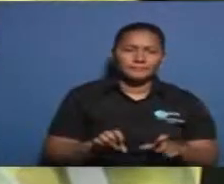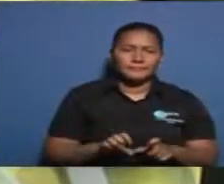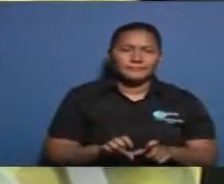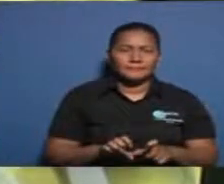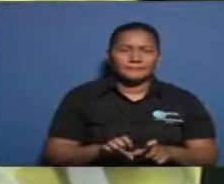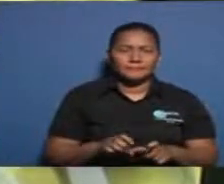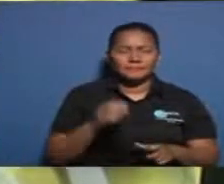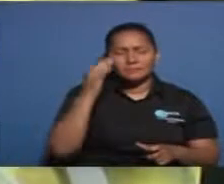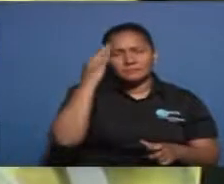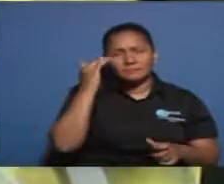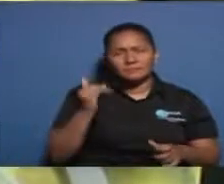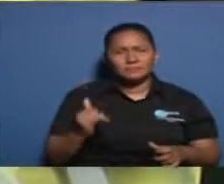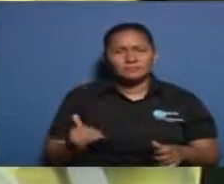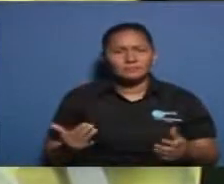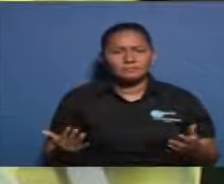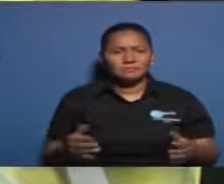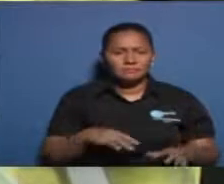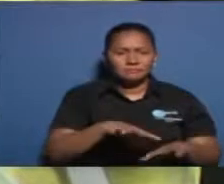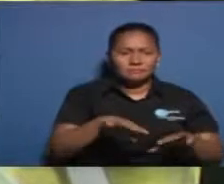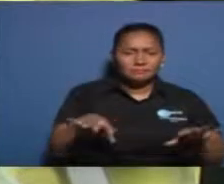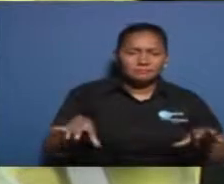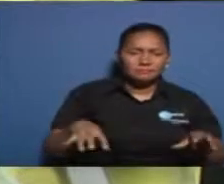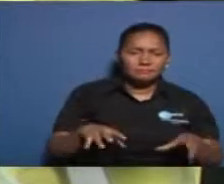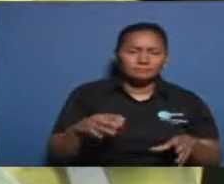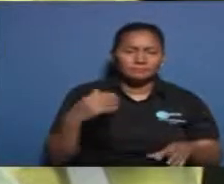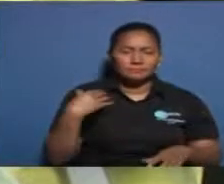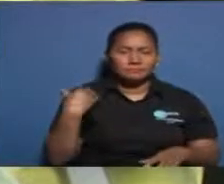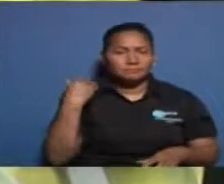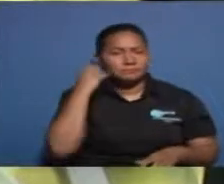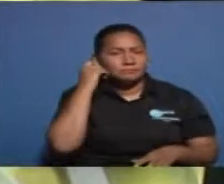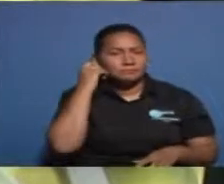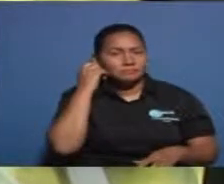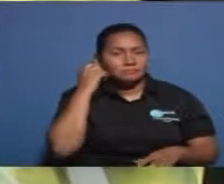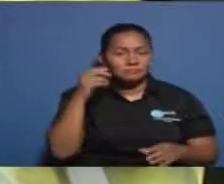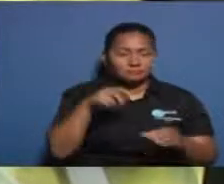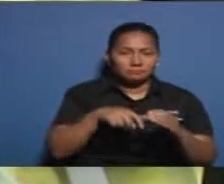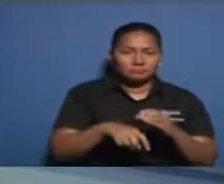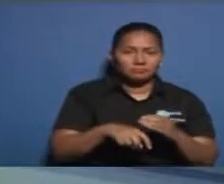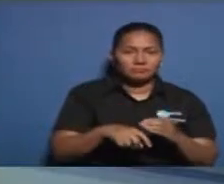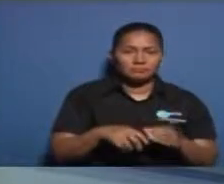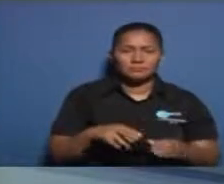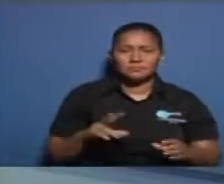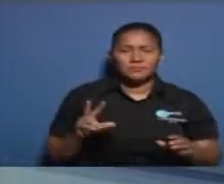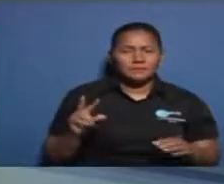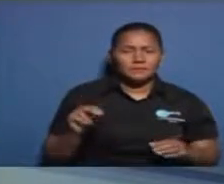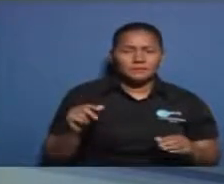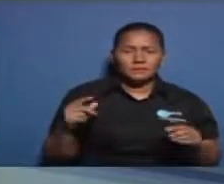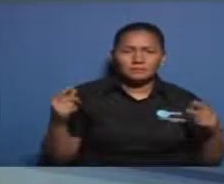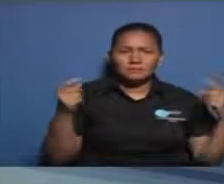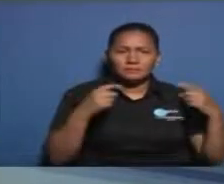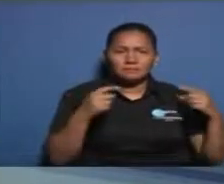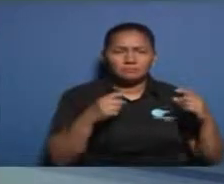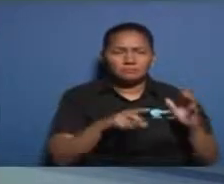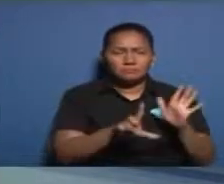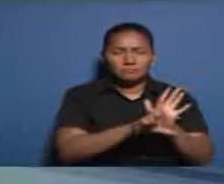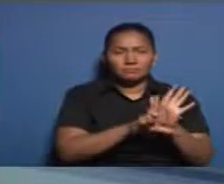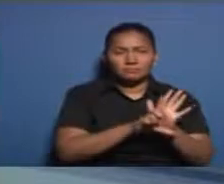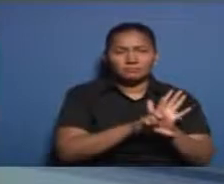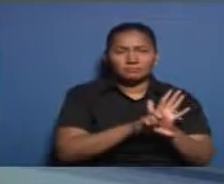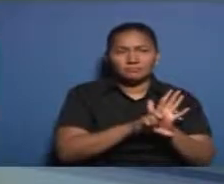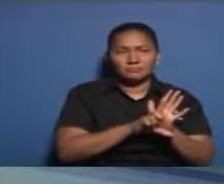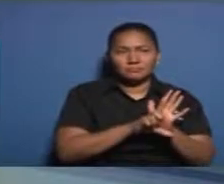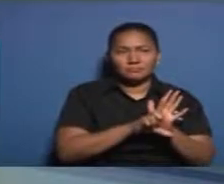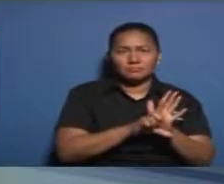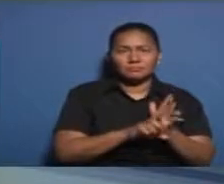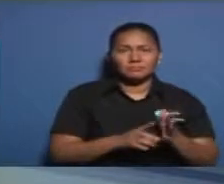está ocupando en sus espacios quien lo está cumpliendo es que no es un problema de leyes es un problema del imaginario social ya